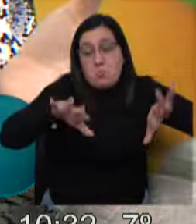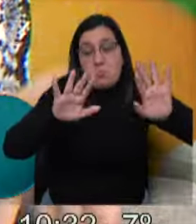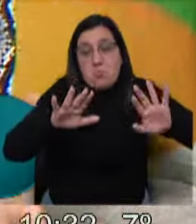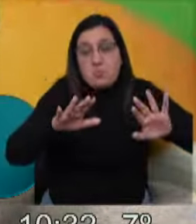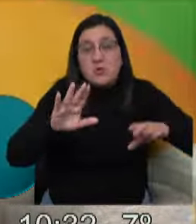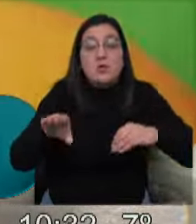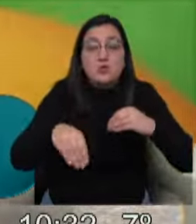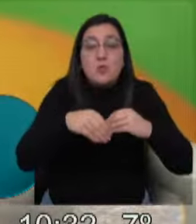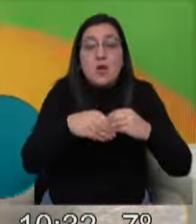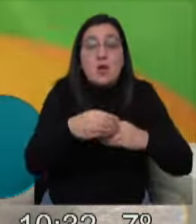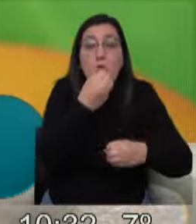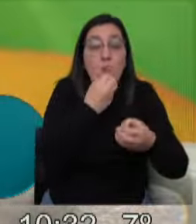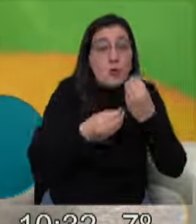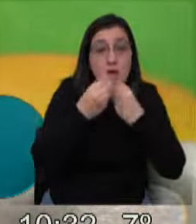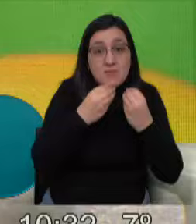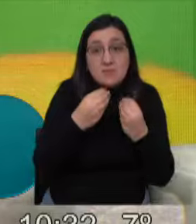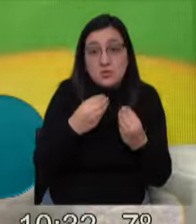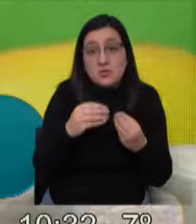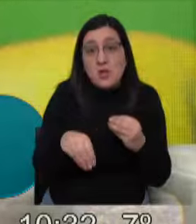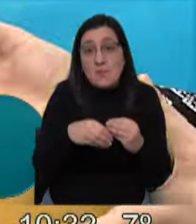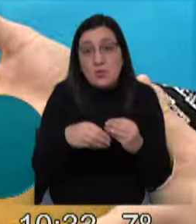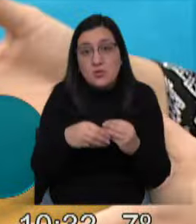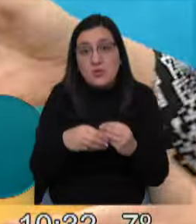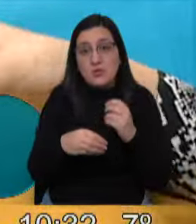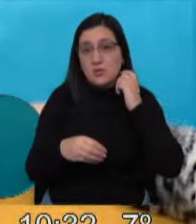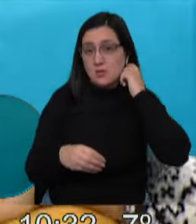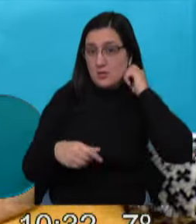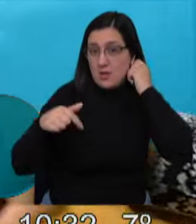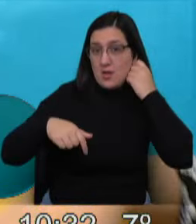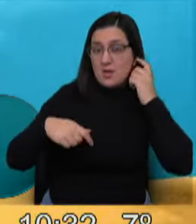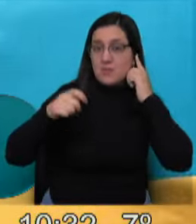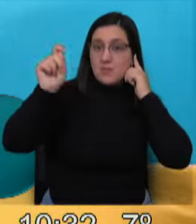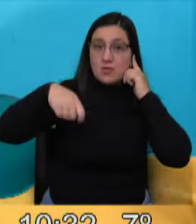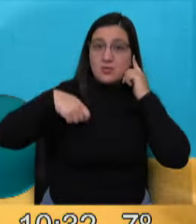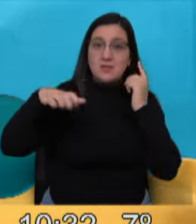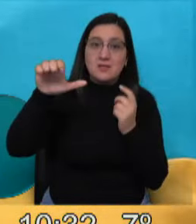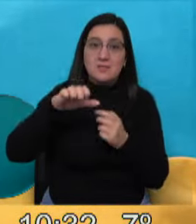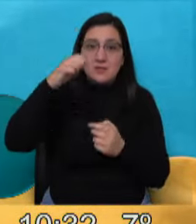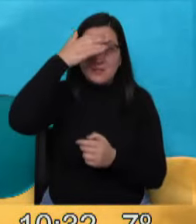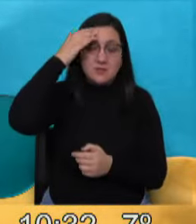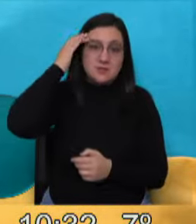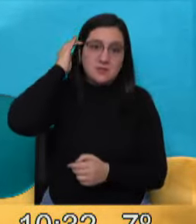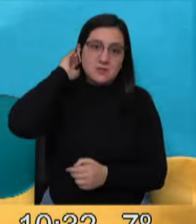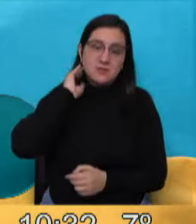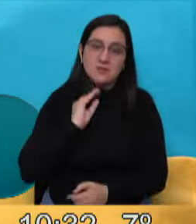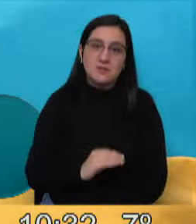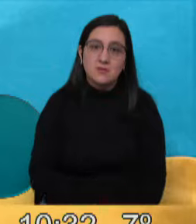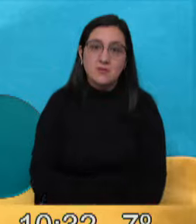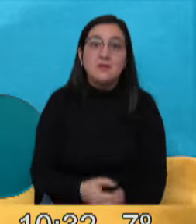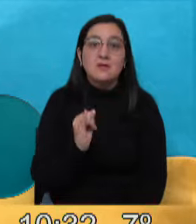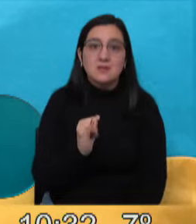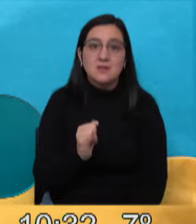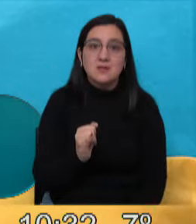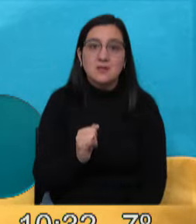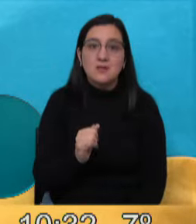buena alimentación y a buenos hábitos, claro, te aporta. Acá me contratan las empresas, ¿eh? Otra vez. No lo entiendo más. Sí, no